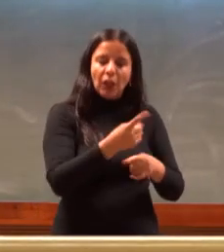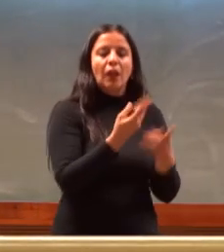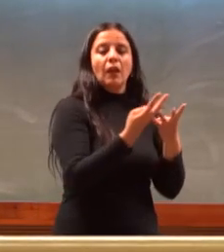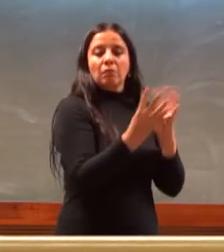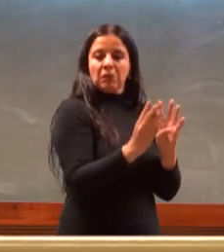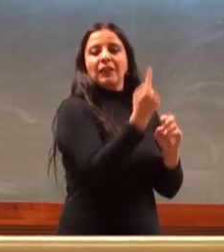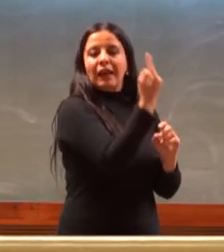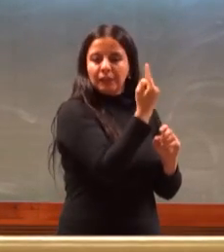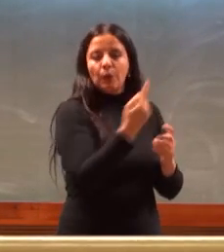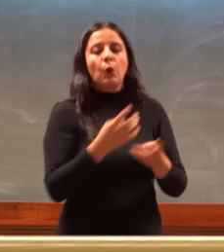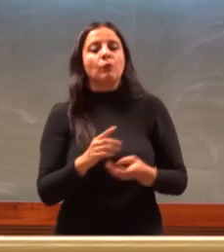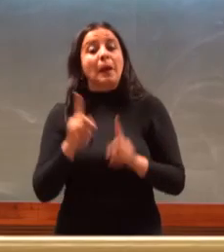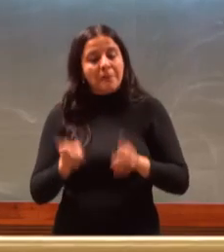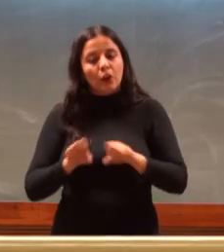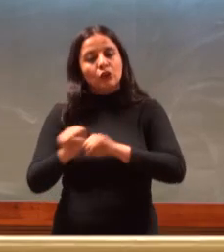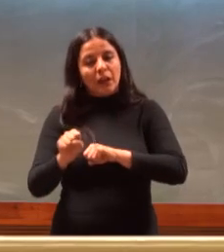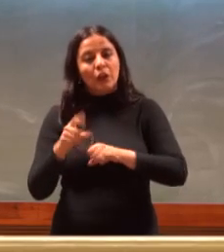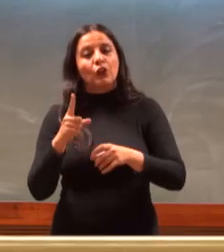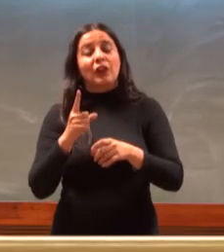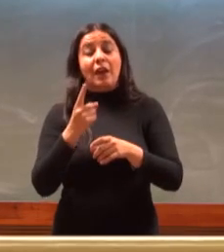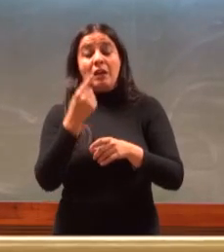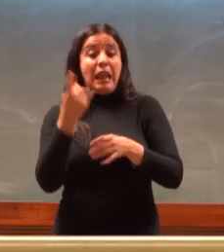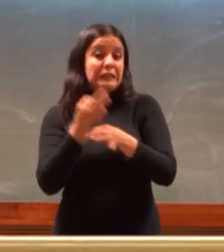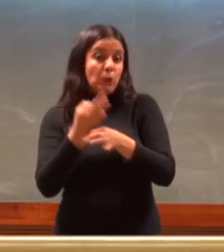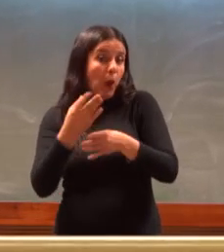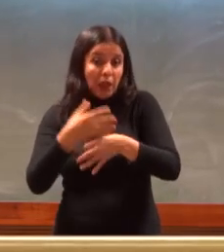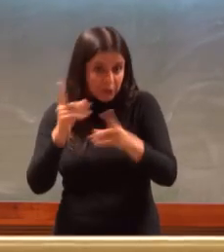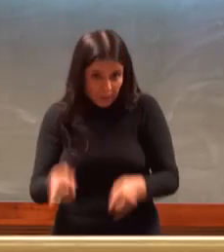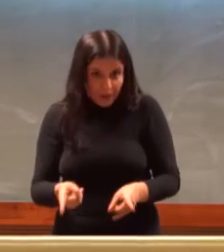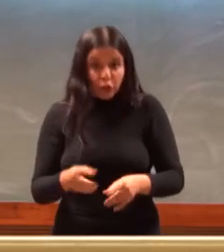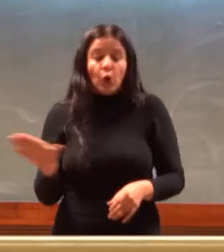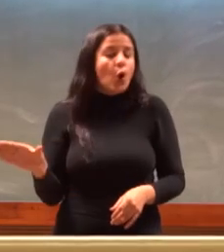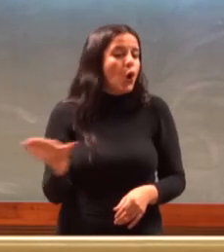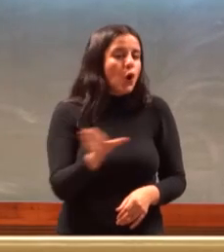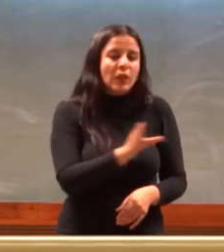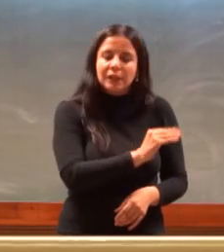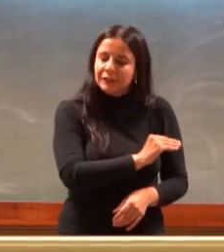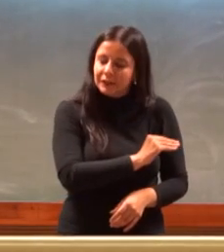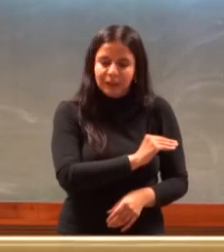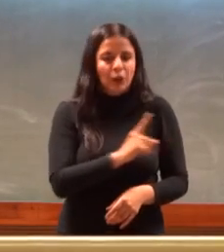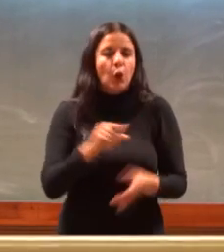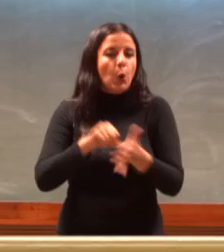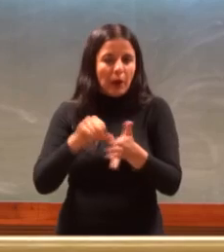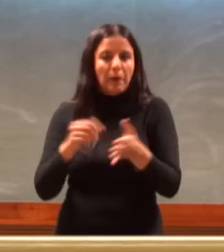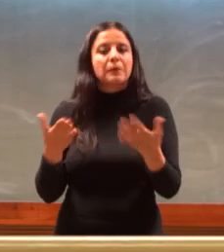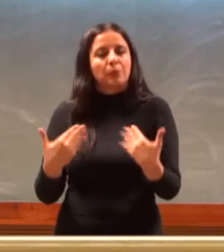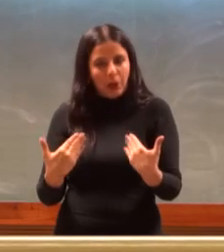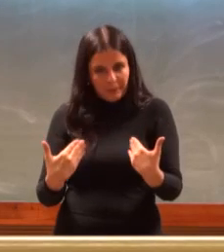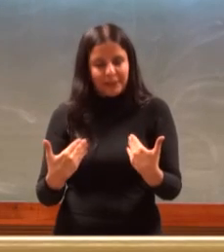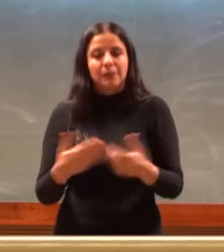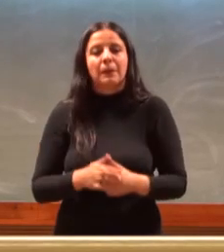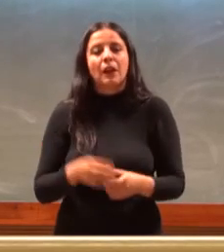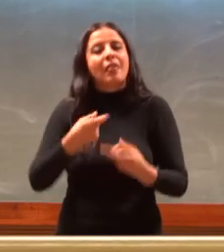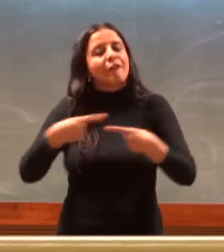escuelas es decir que prácticamente en todas las áreas de gestión del decanato va a haber espacios de participación para este los distintos